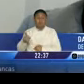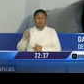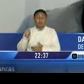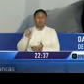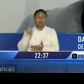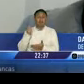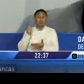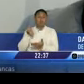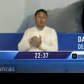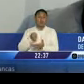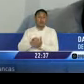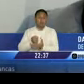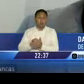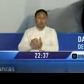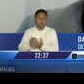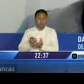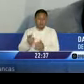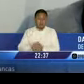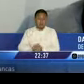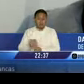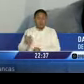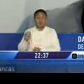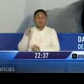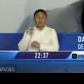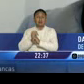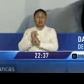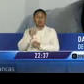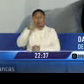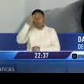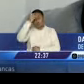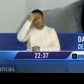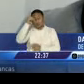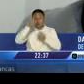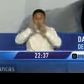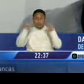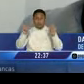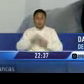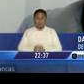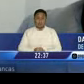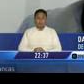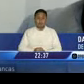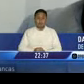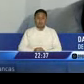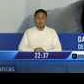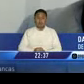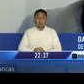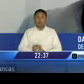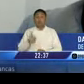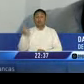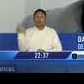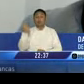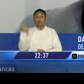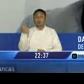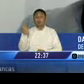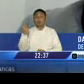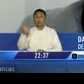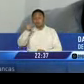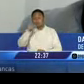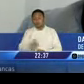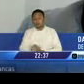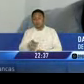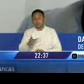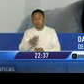sea dirigida por parte de instituciones educativas, de empresas, dirigida estrictamente por el personal